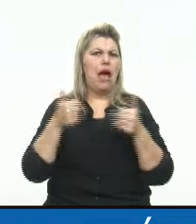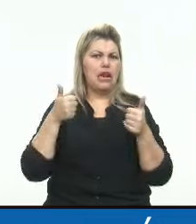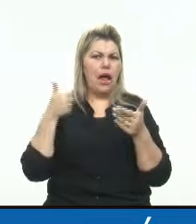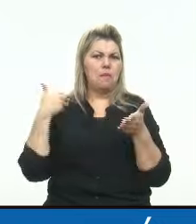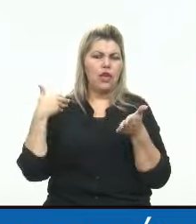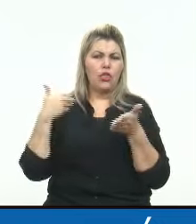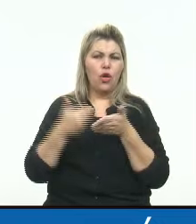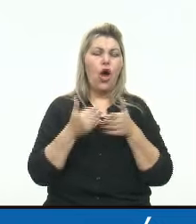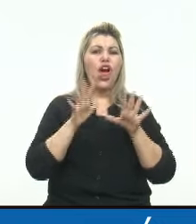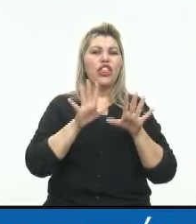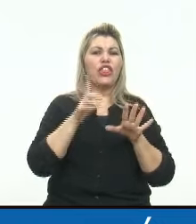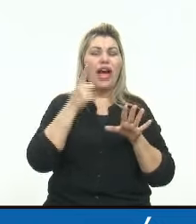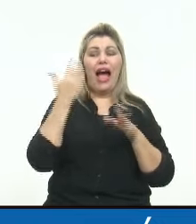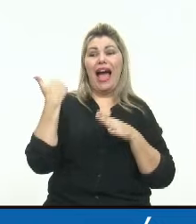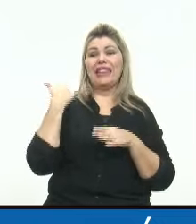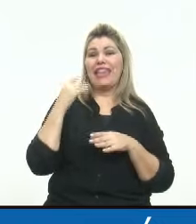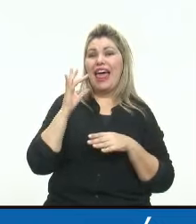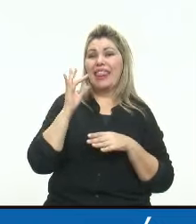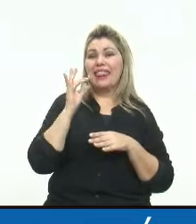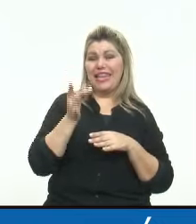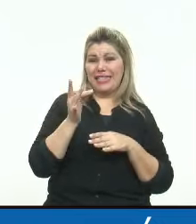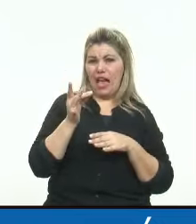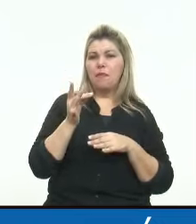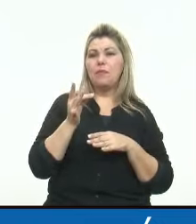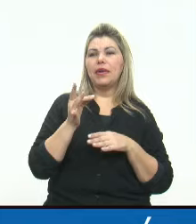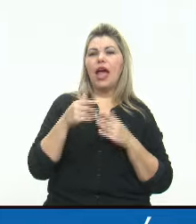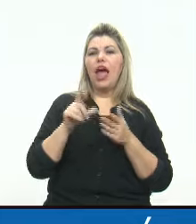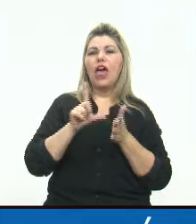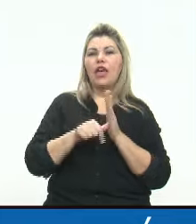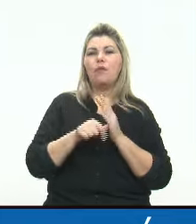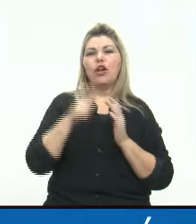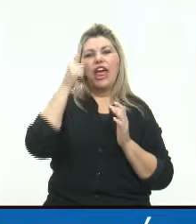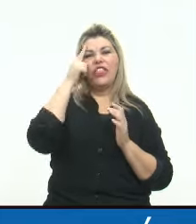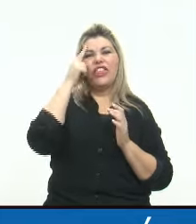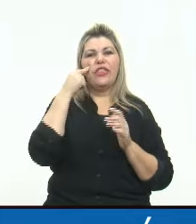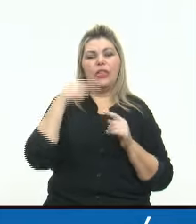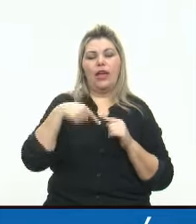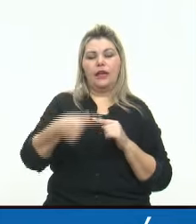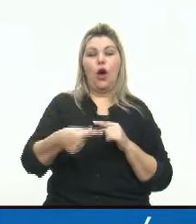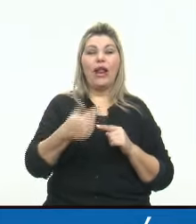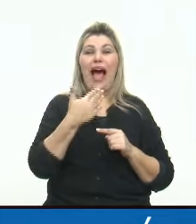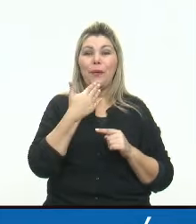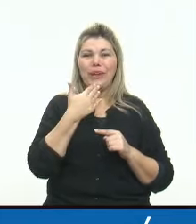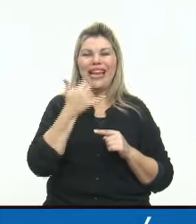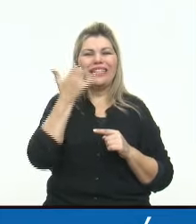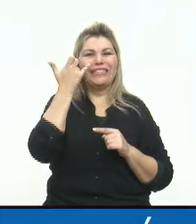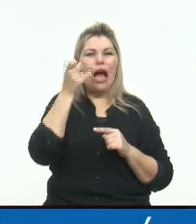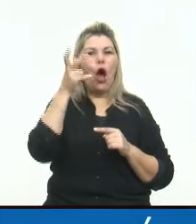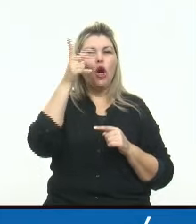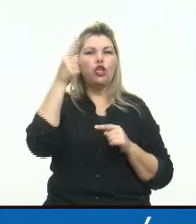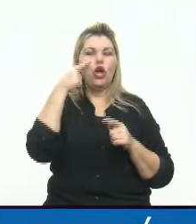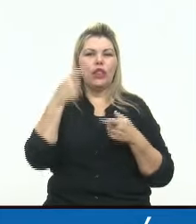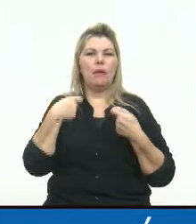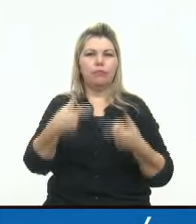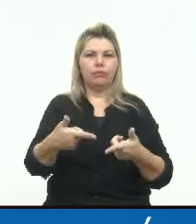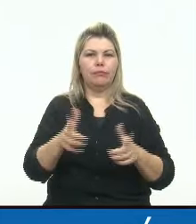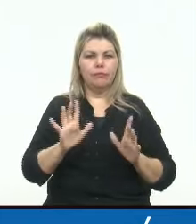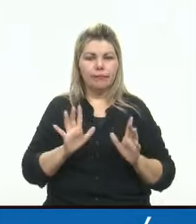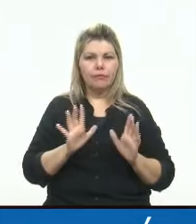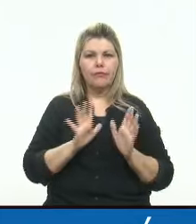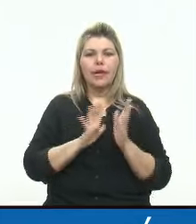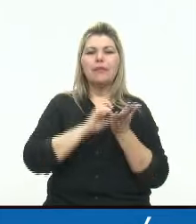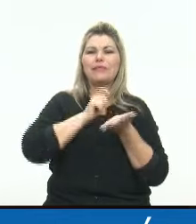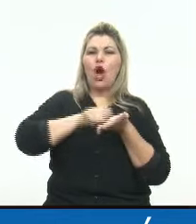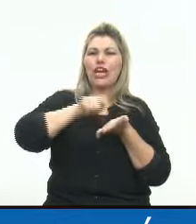pasando de 10 días en diciembre a 8 días en abril de este año. La cantidad dispensada de recetas